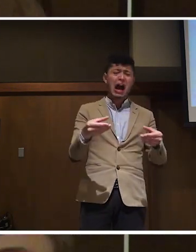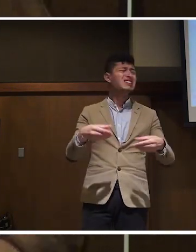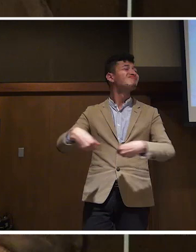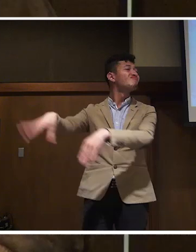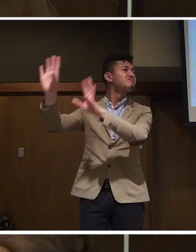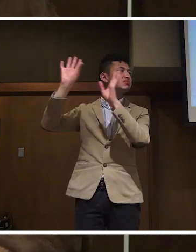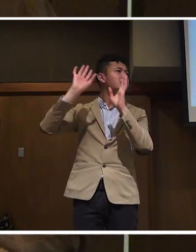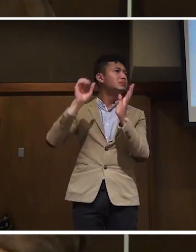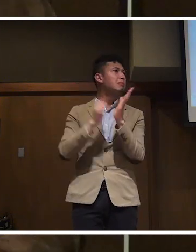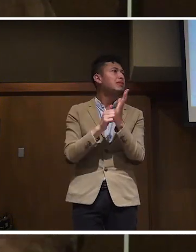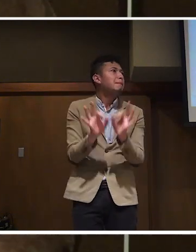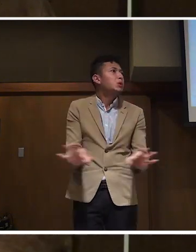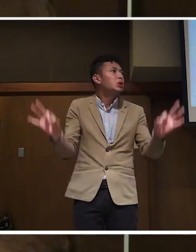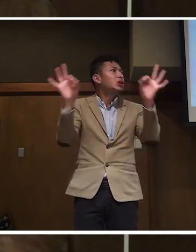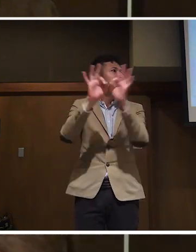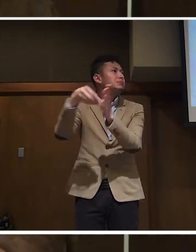importante para entender el país.